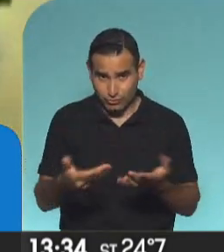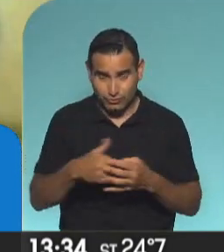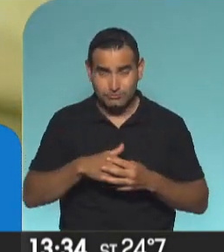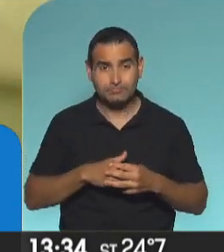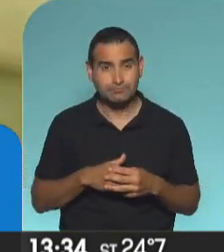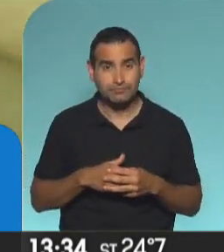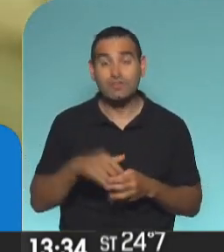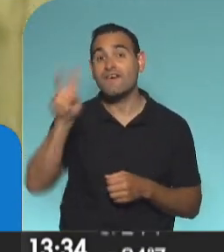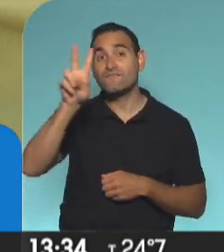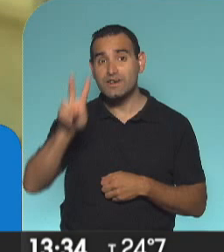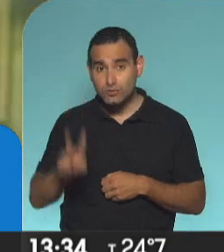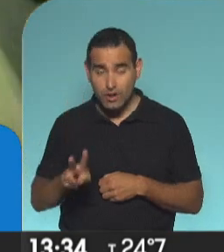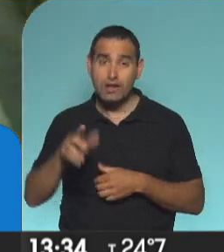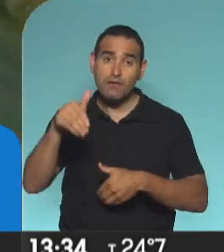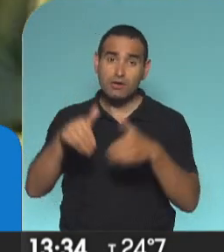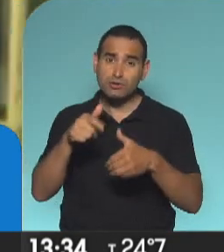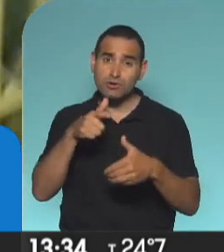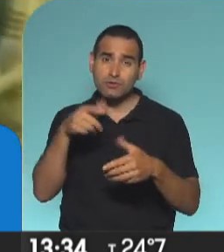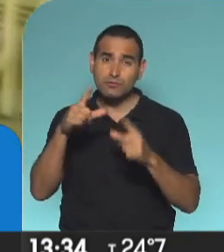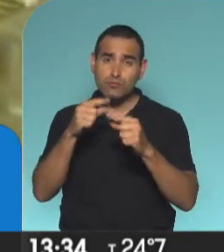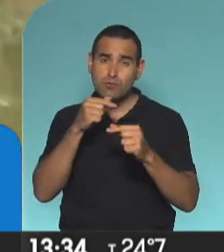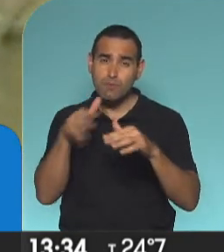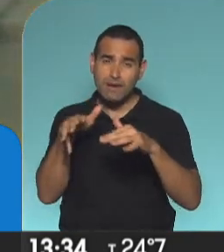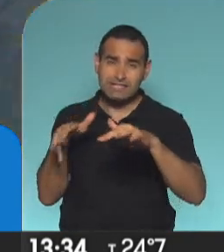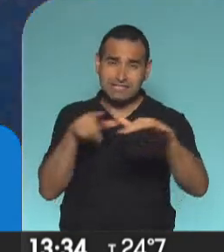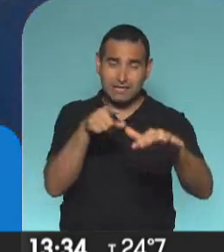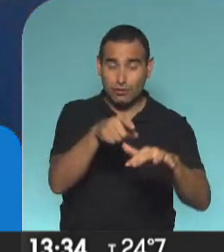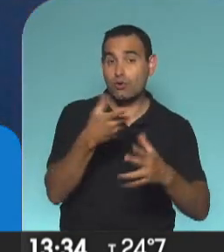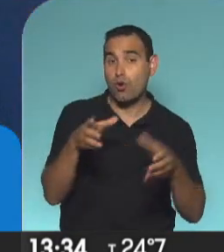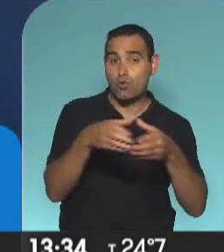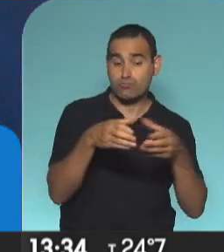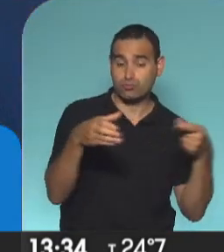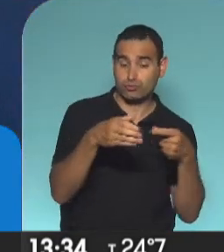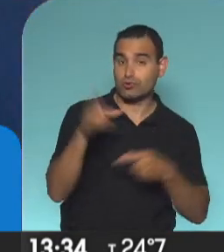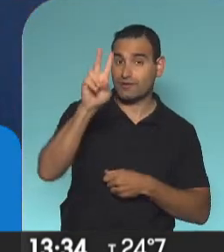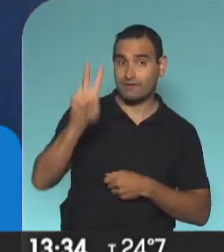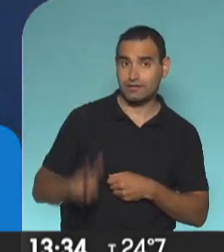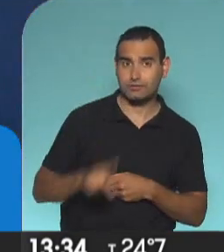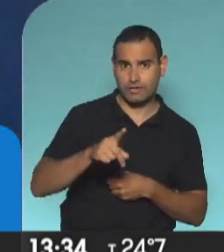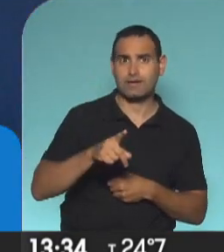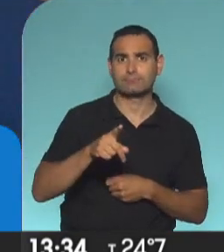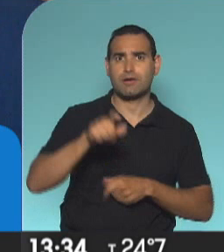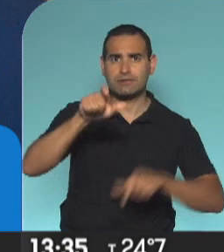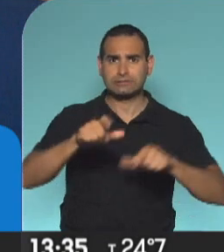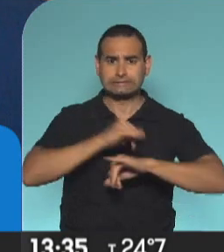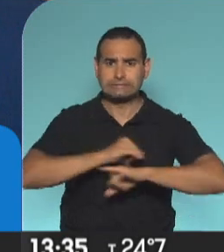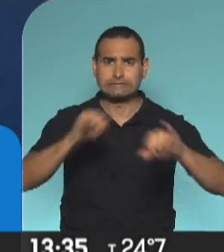Bueno, en Venezuela votó un porcentaje similar. La oposición venezolana llamó al boicot,